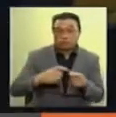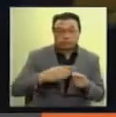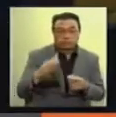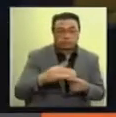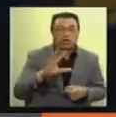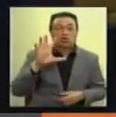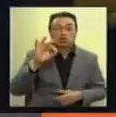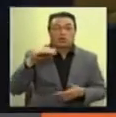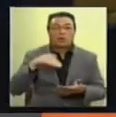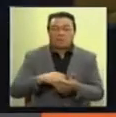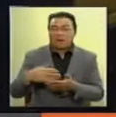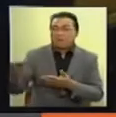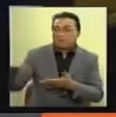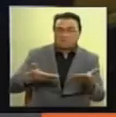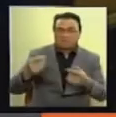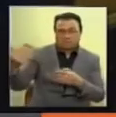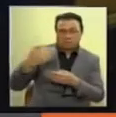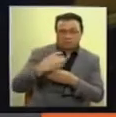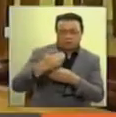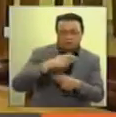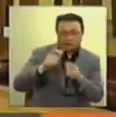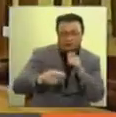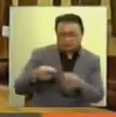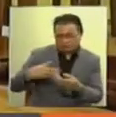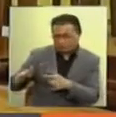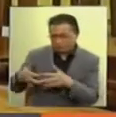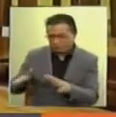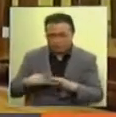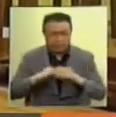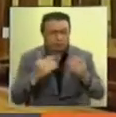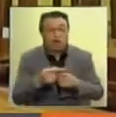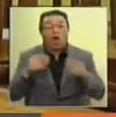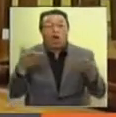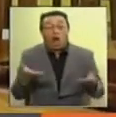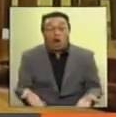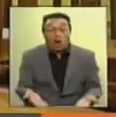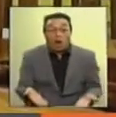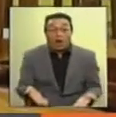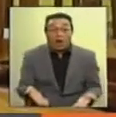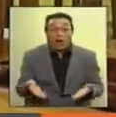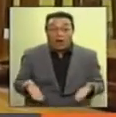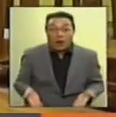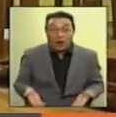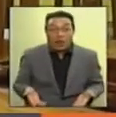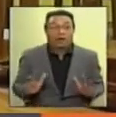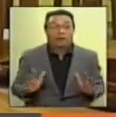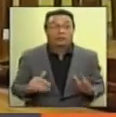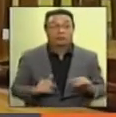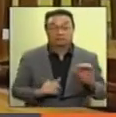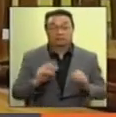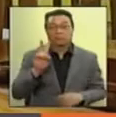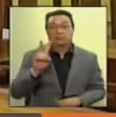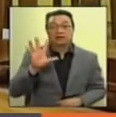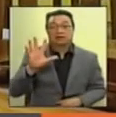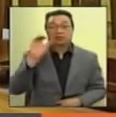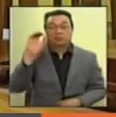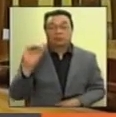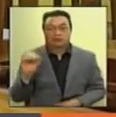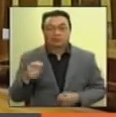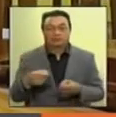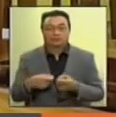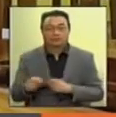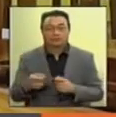con 50.000 visitas mensuales de nuestros clientes. Hoy día estamos a un 25% de